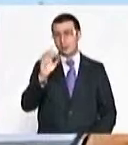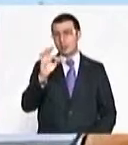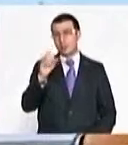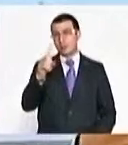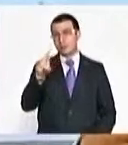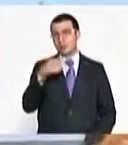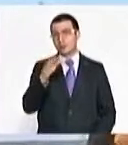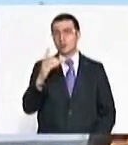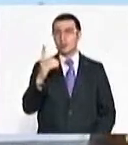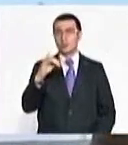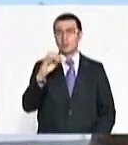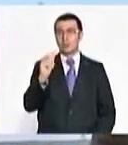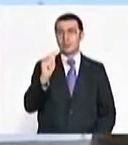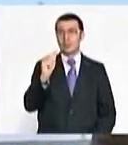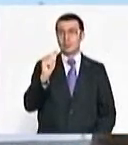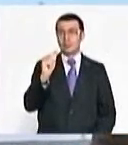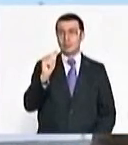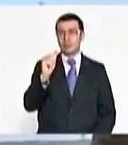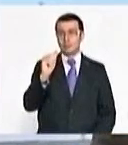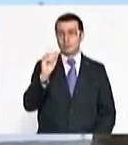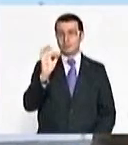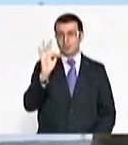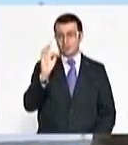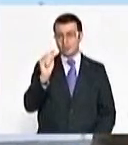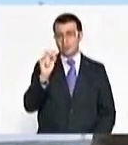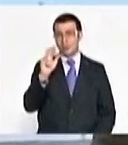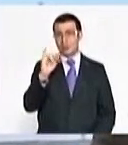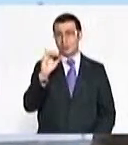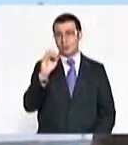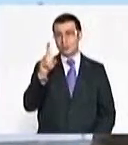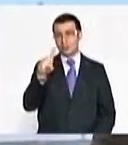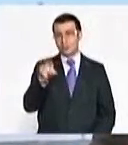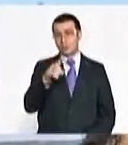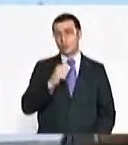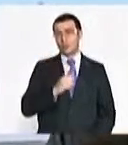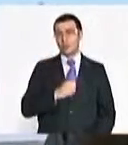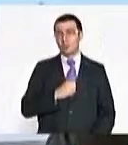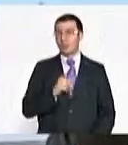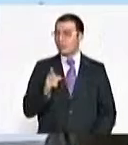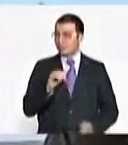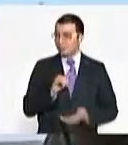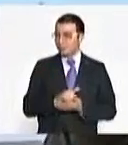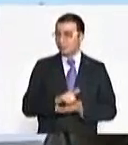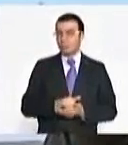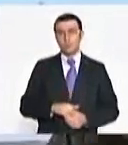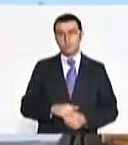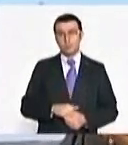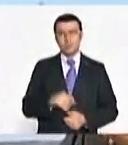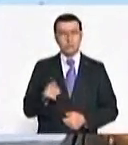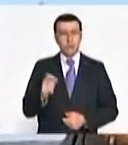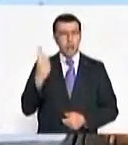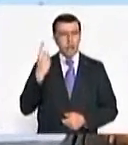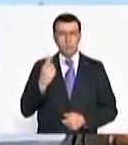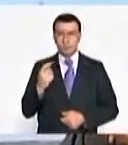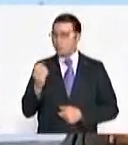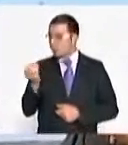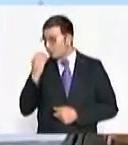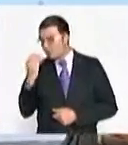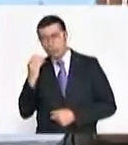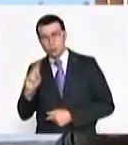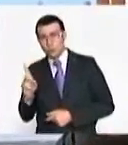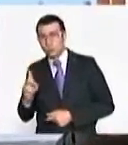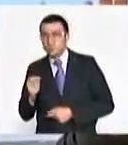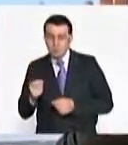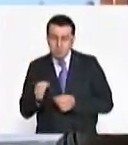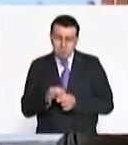son esos complementos que uno puede utilizar y cuáles realmente pueden tener un beneficio, de